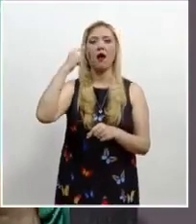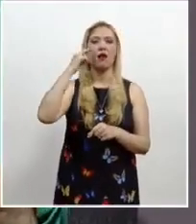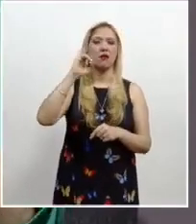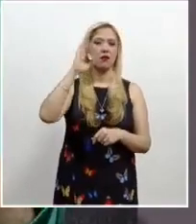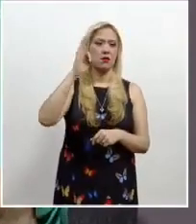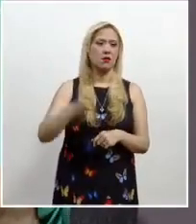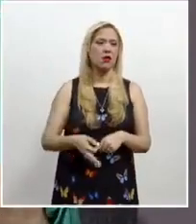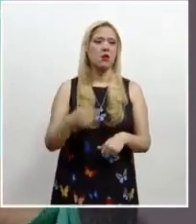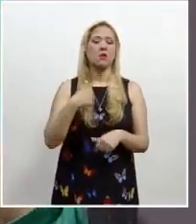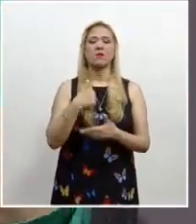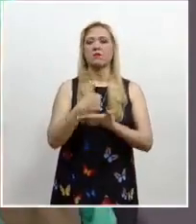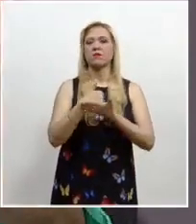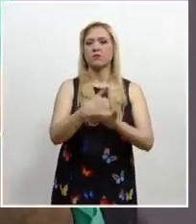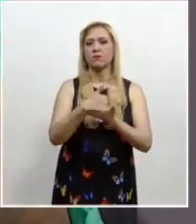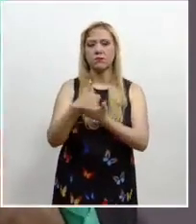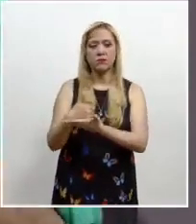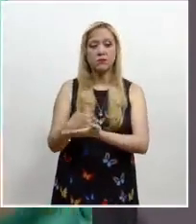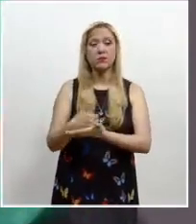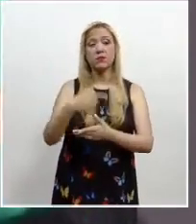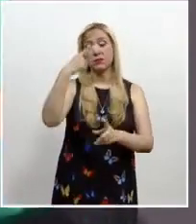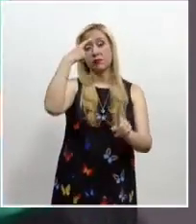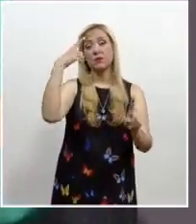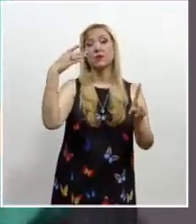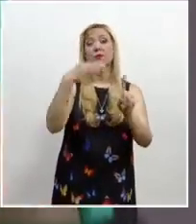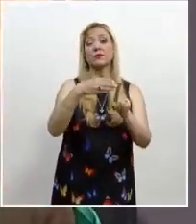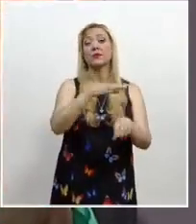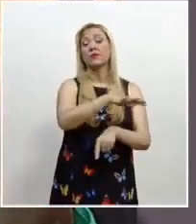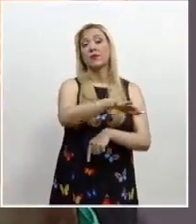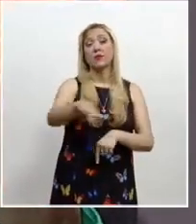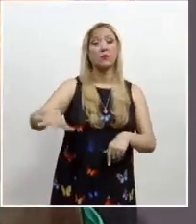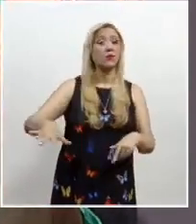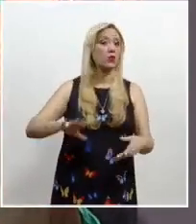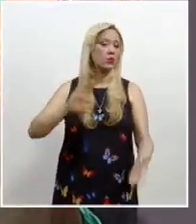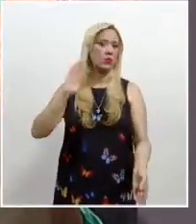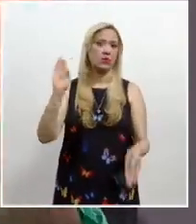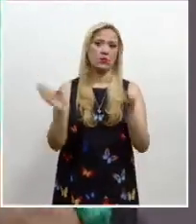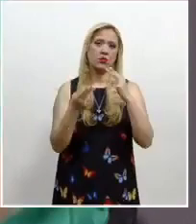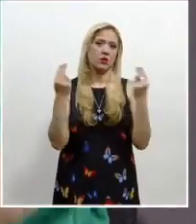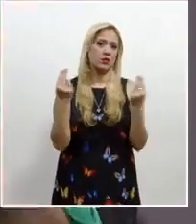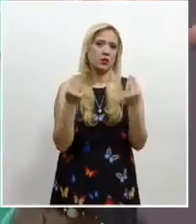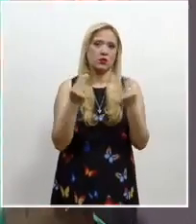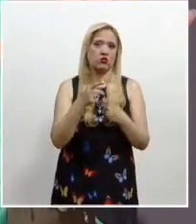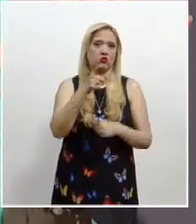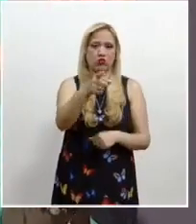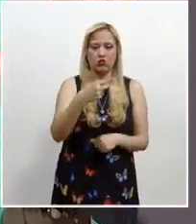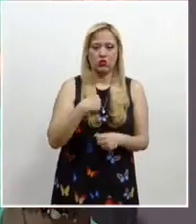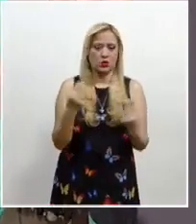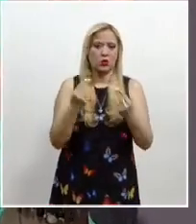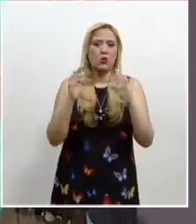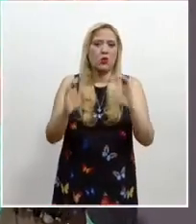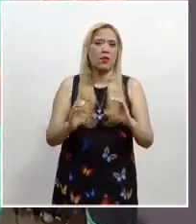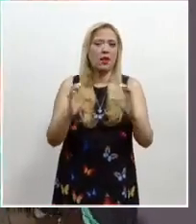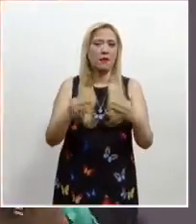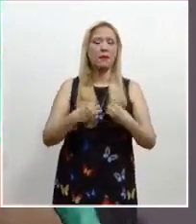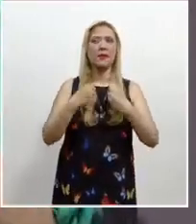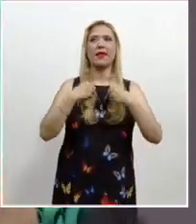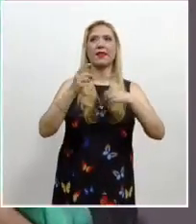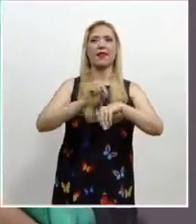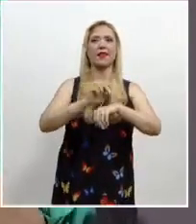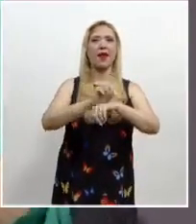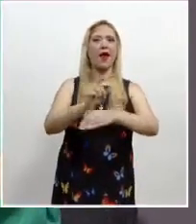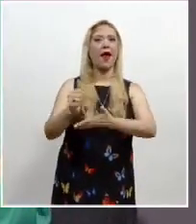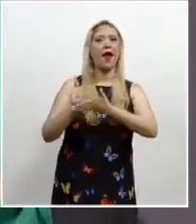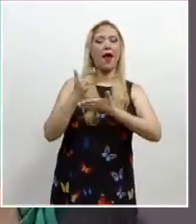Sistema Nacional de Cuidados, que está dirigido a todo el mundo. Necesitamos cuidados. Claro. Todo el mundo tenemos una vida cotidiana, pero